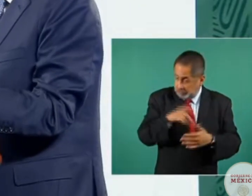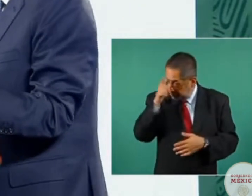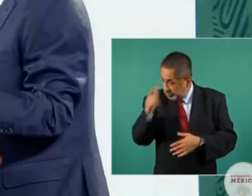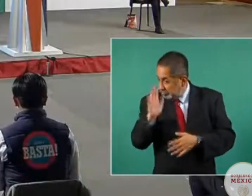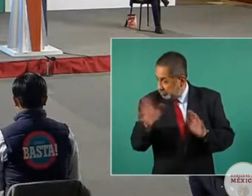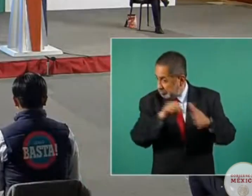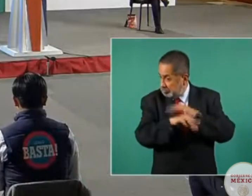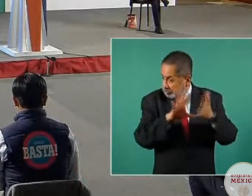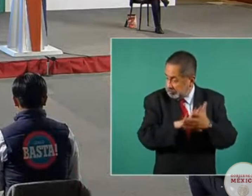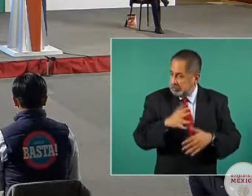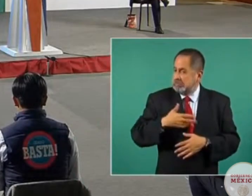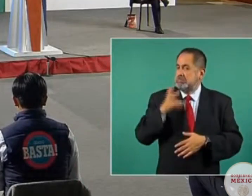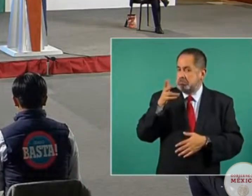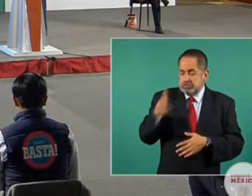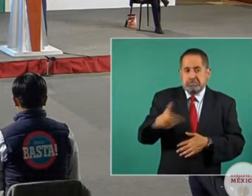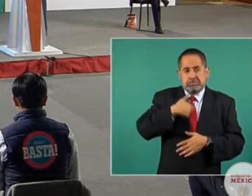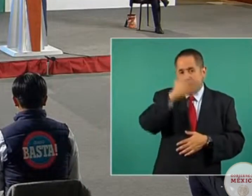cárcel.